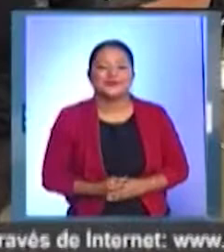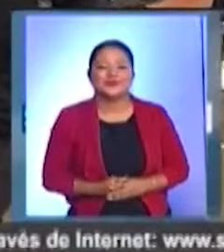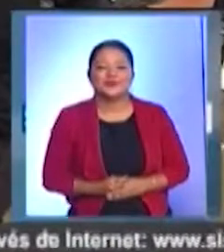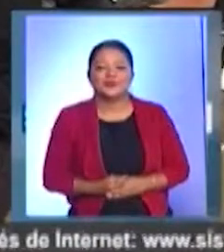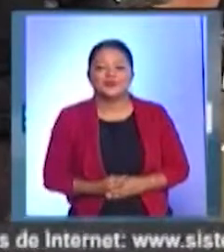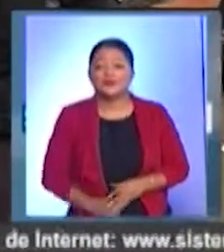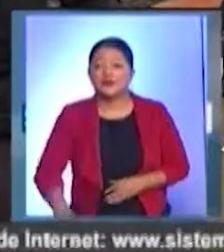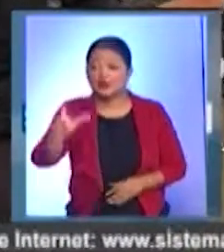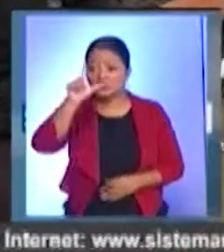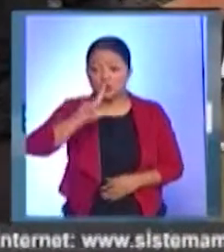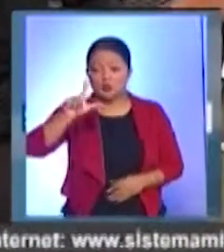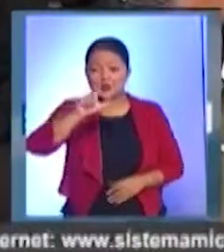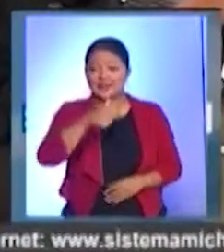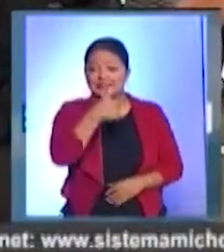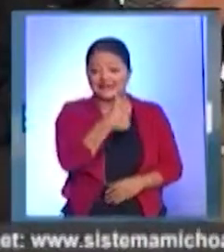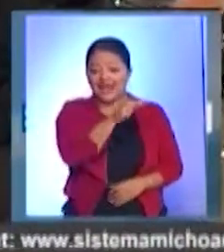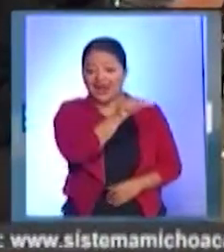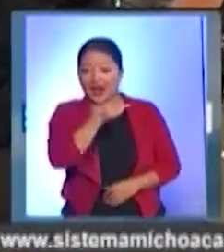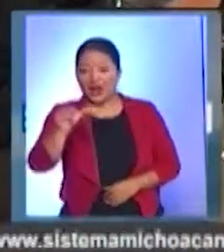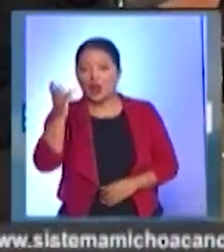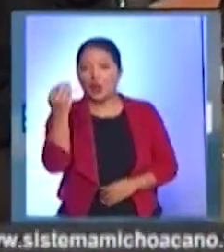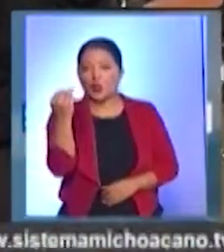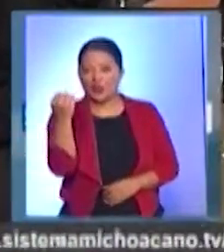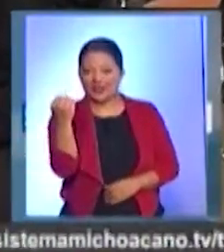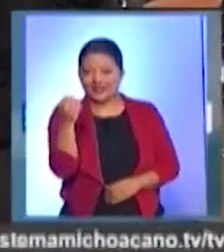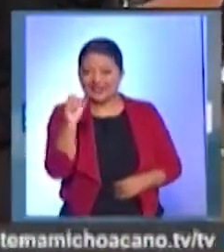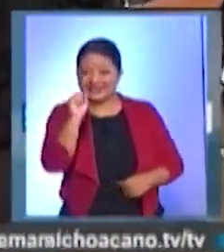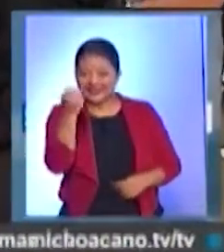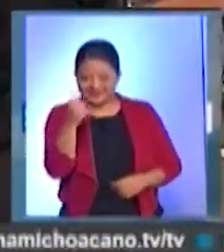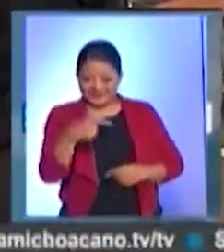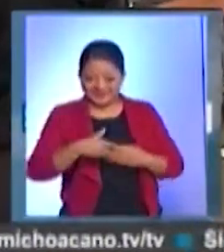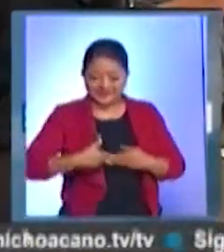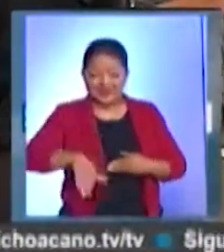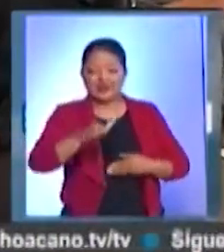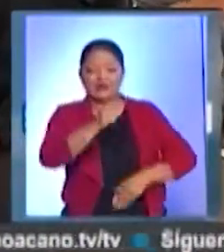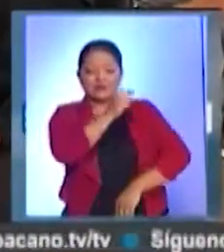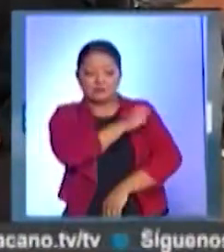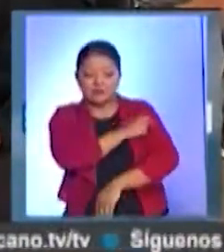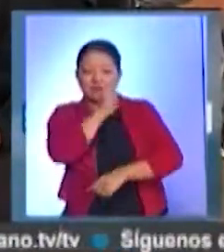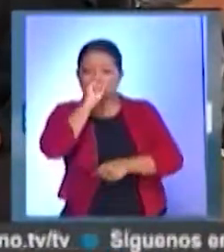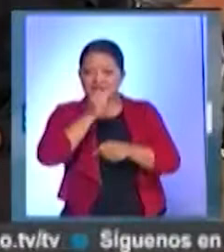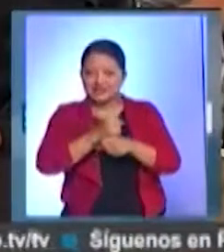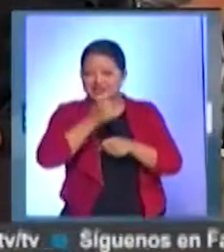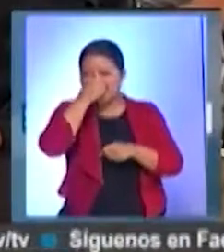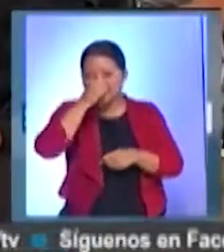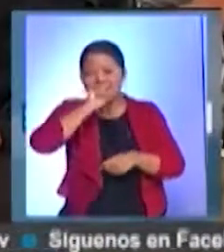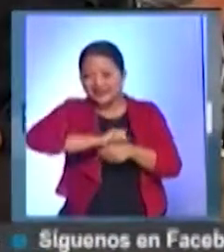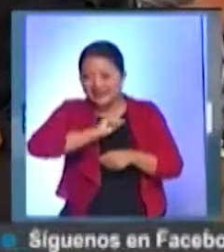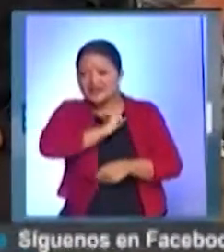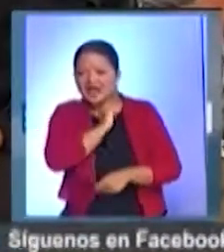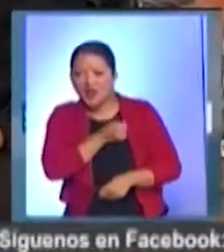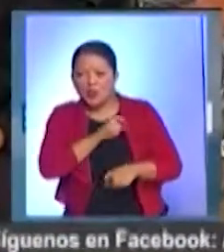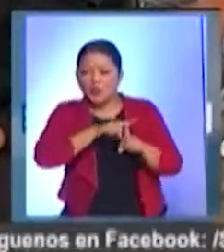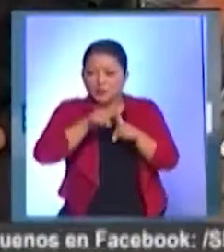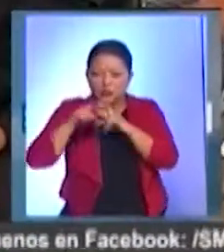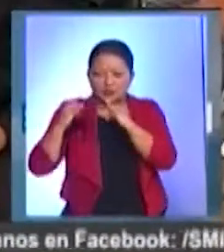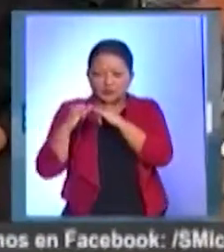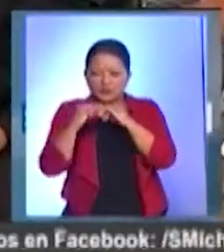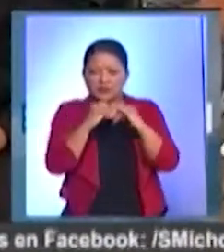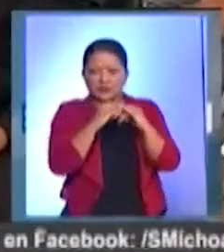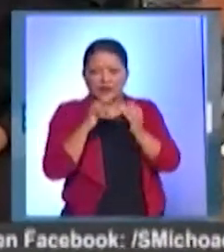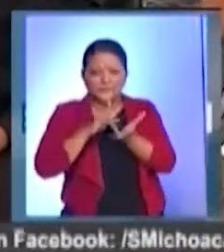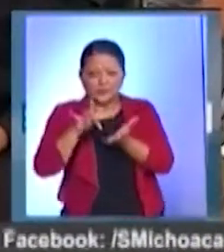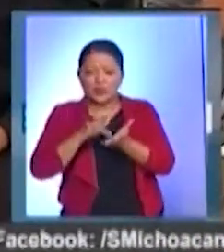de lunes 6 al 9 de este mes las brigadas correcaminos del gobierno federal y la secretaria de salud con el apoyo de otras instituciones estarán vacunando